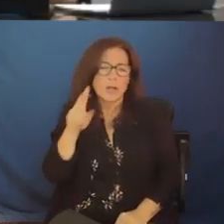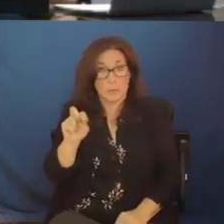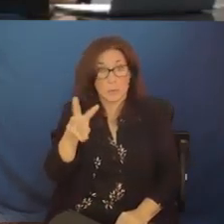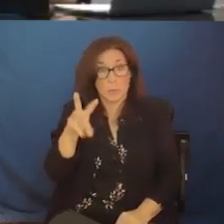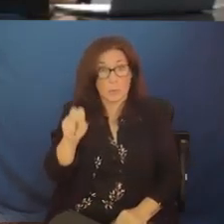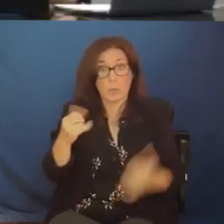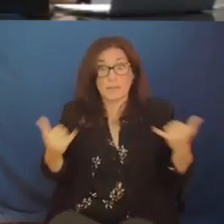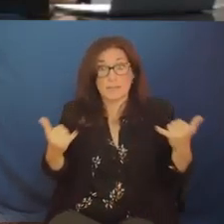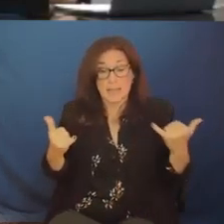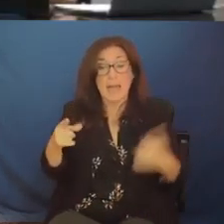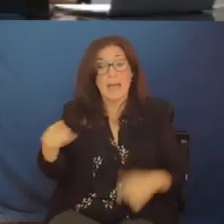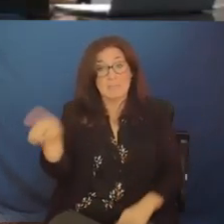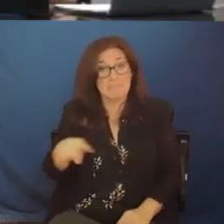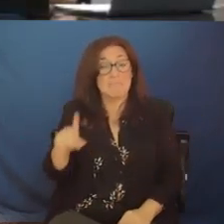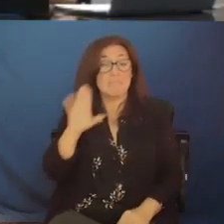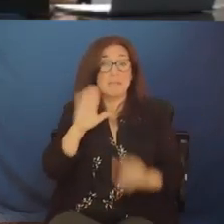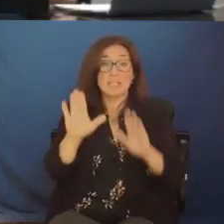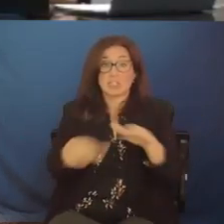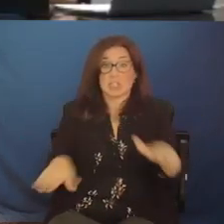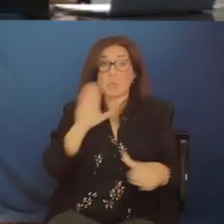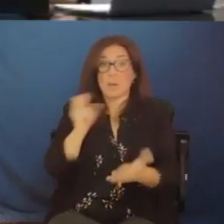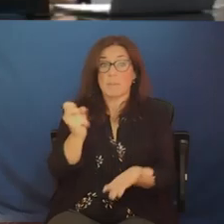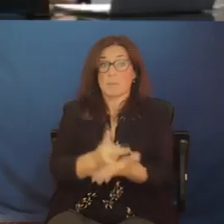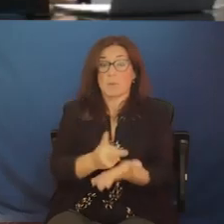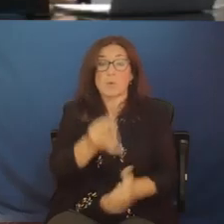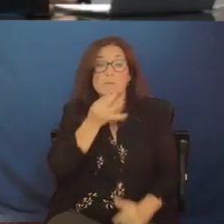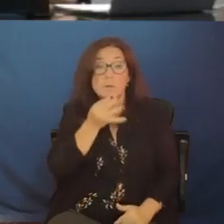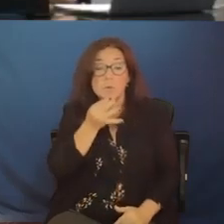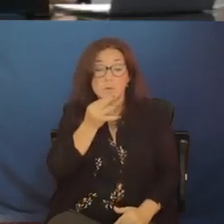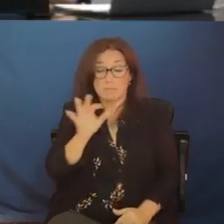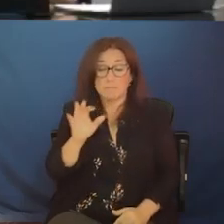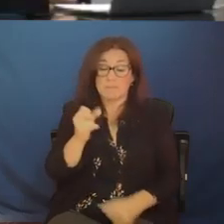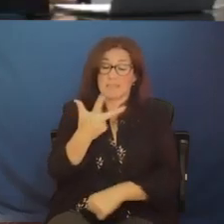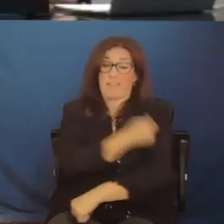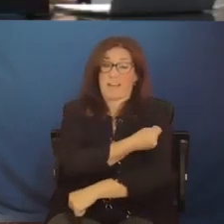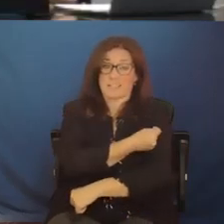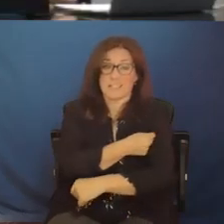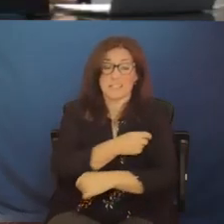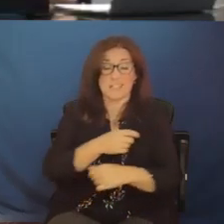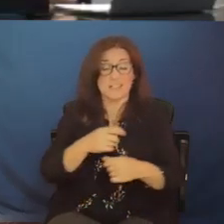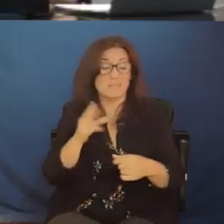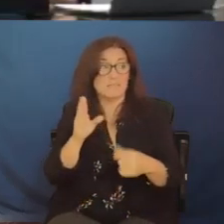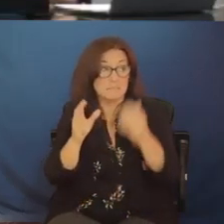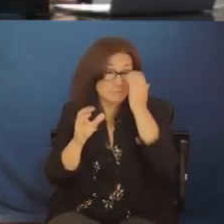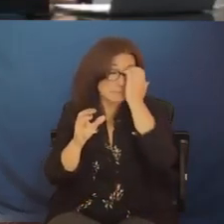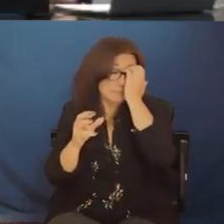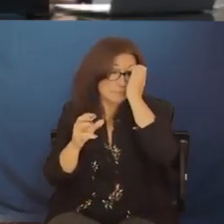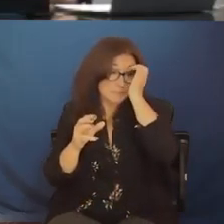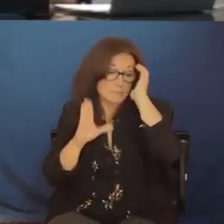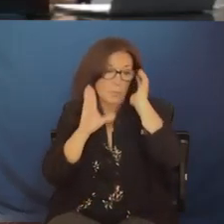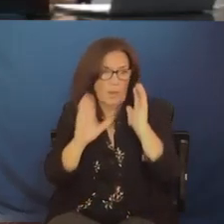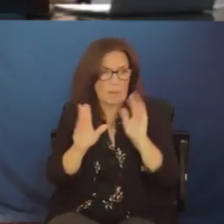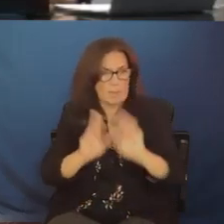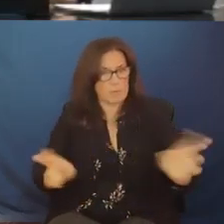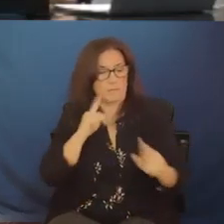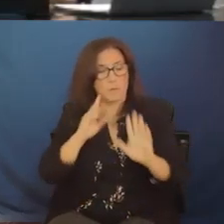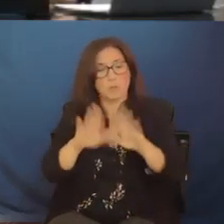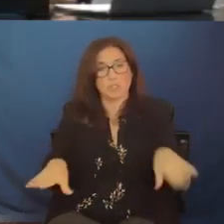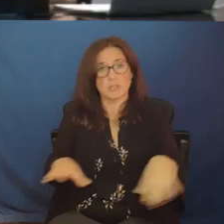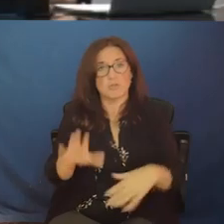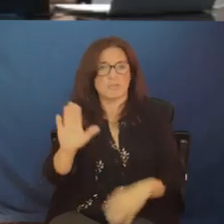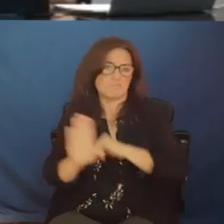hoy que ellos se esperan que los niños también puedan vacunarse que se puede aprobar las vacunas para que los niños se vacunen para septiembre y